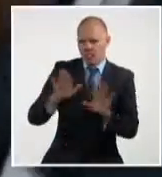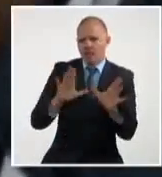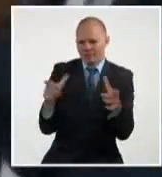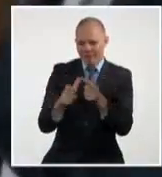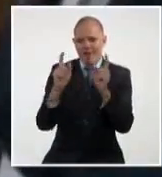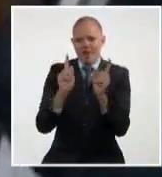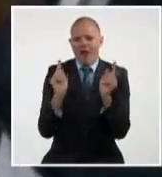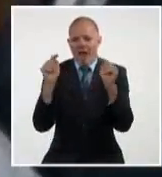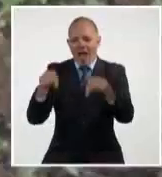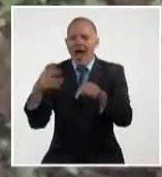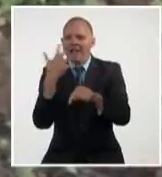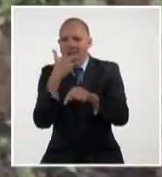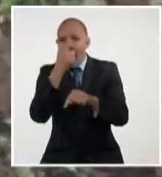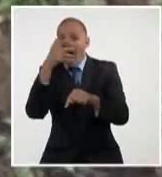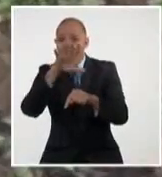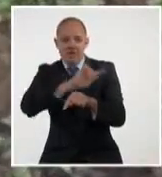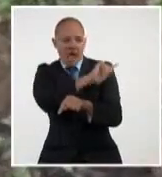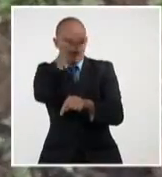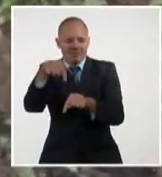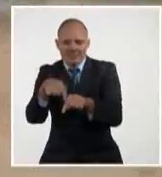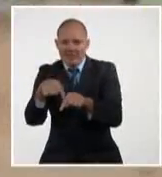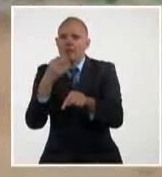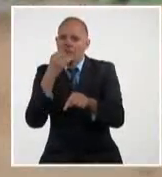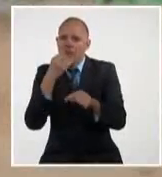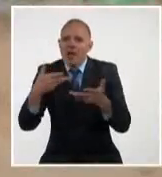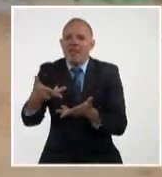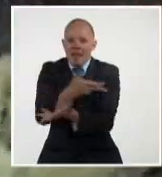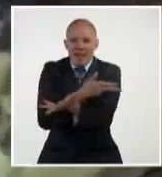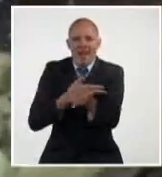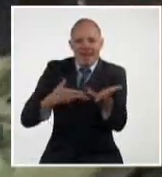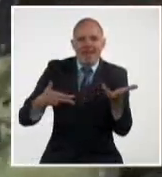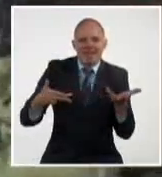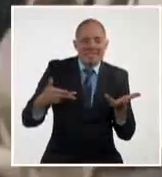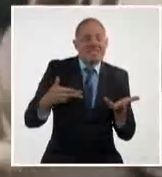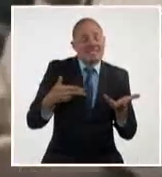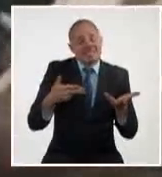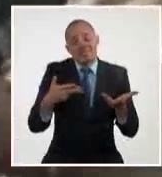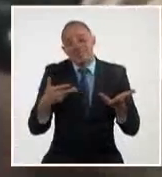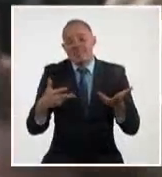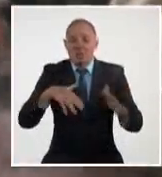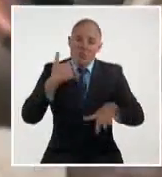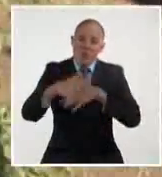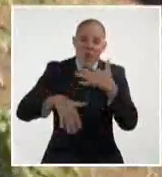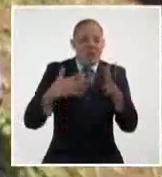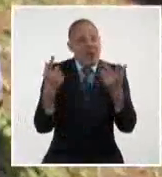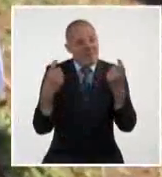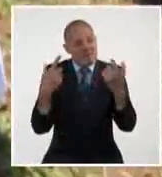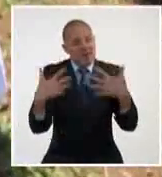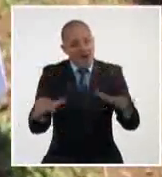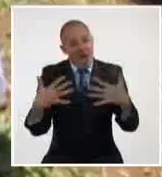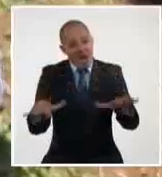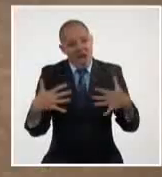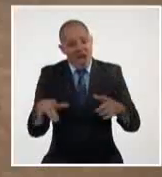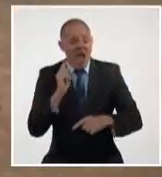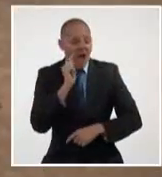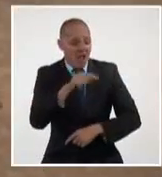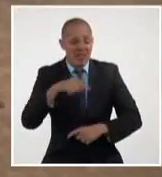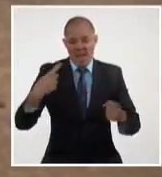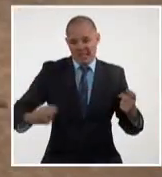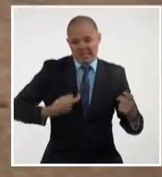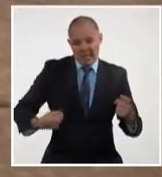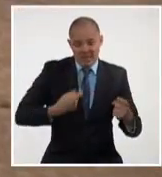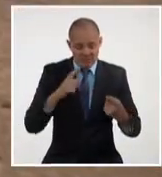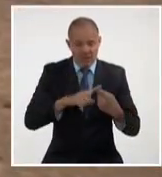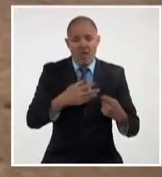varios países africanos. Pero mucho hay que avanzar aún para evitar que las guerras, la pobreza y el